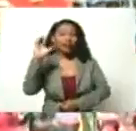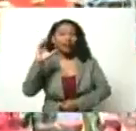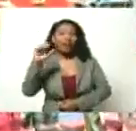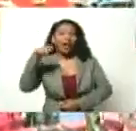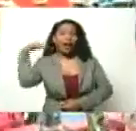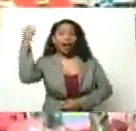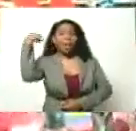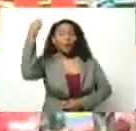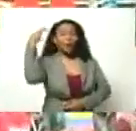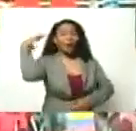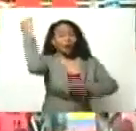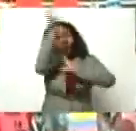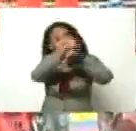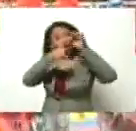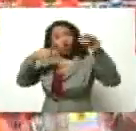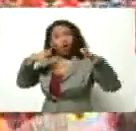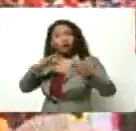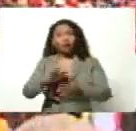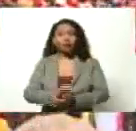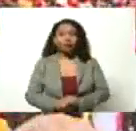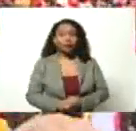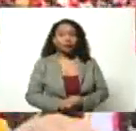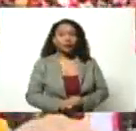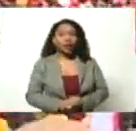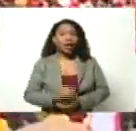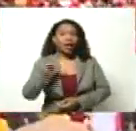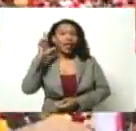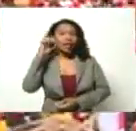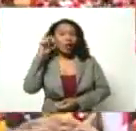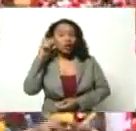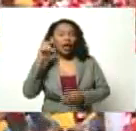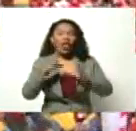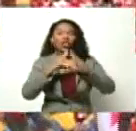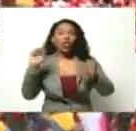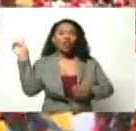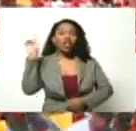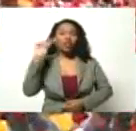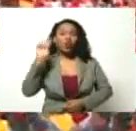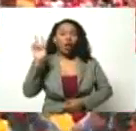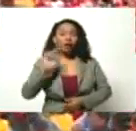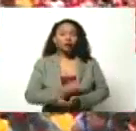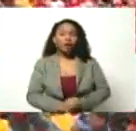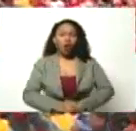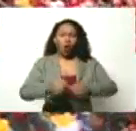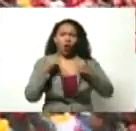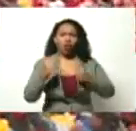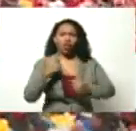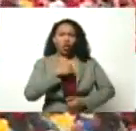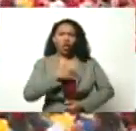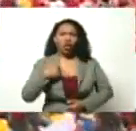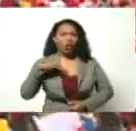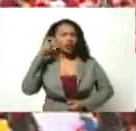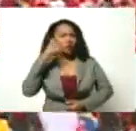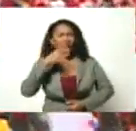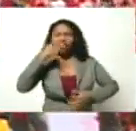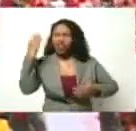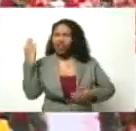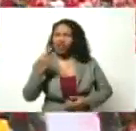apure En Amazonas que se escuche en toda Venezuela fuerte quiero que se escuche fuerte de verdad